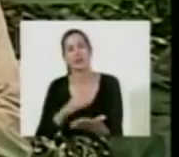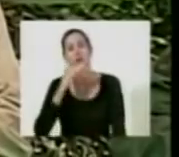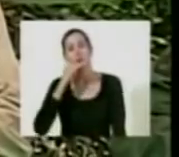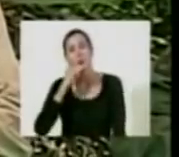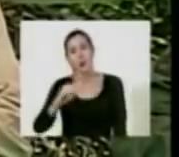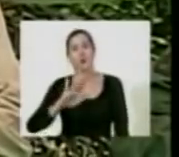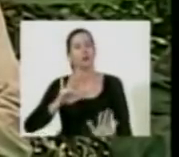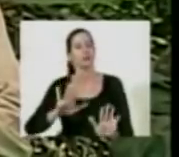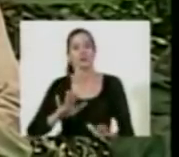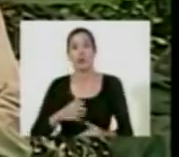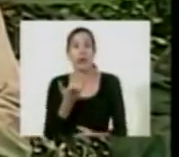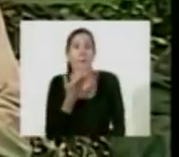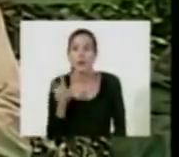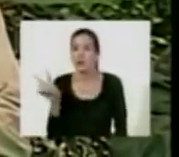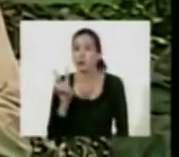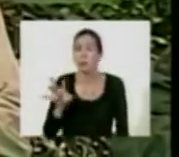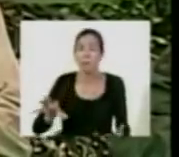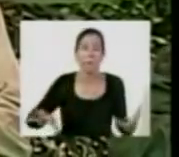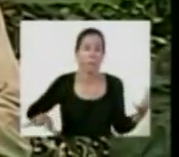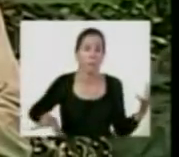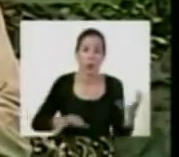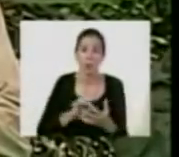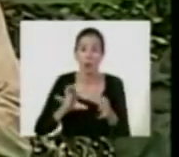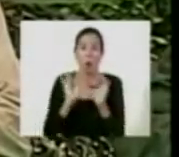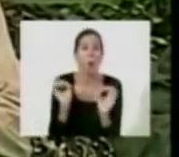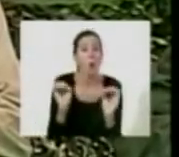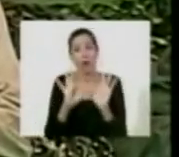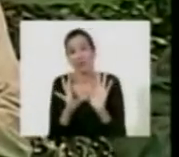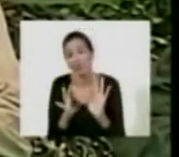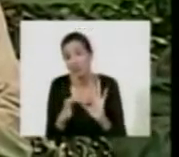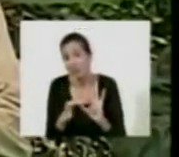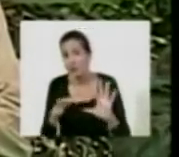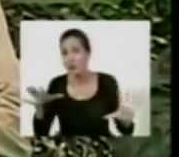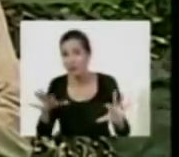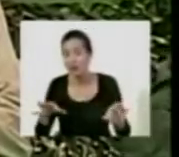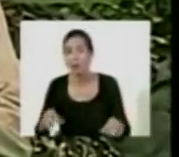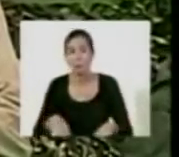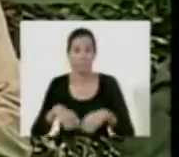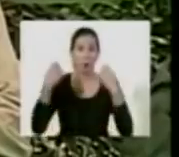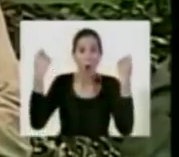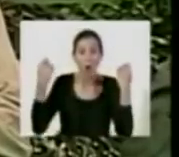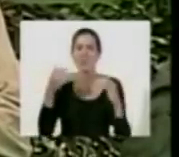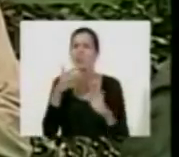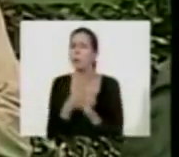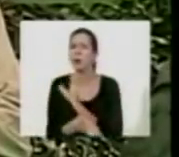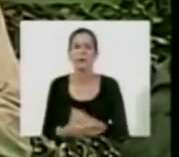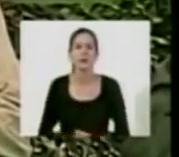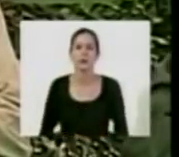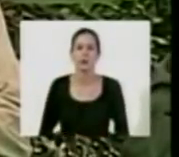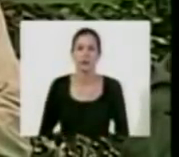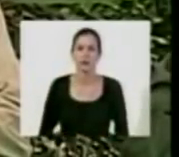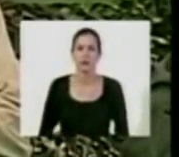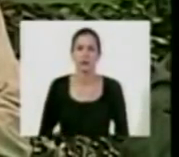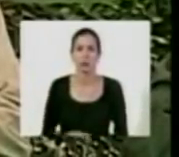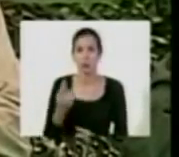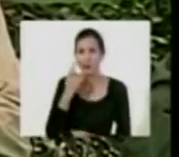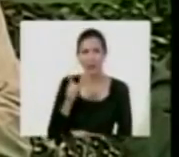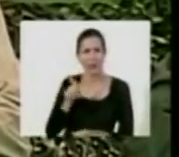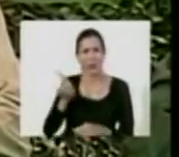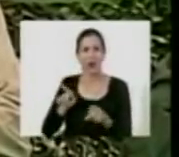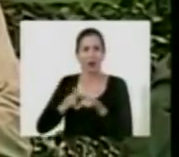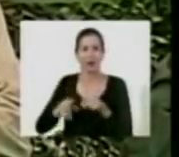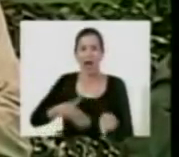Si Venezuela fuera desestabilizada, dividida y cuarteada, lo que ustedes han visto en el Medio Oriente, en